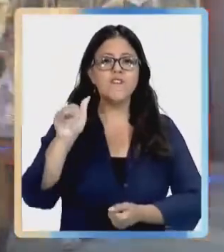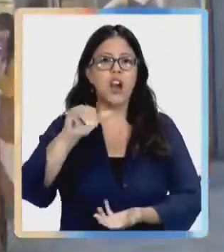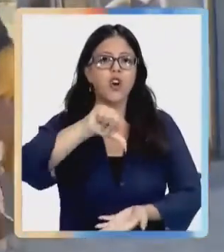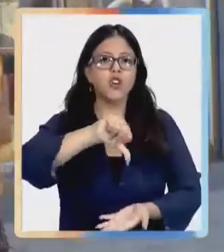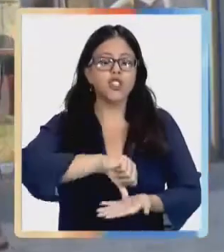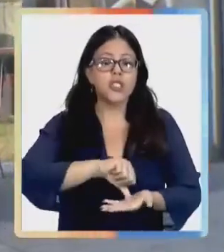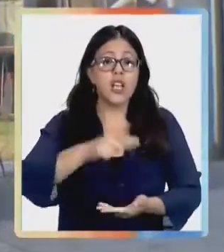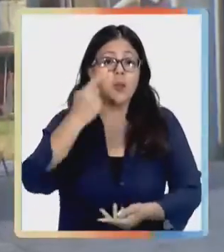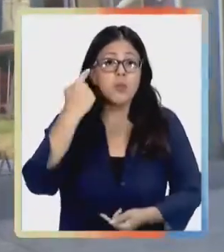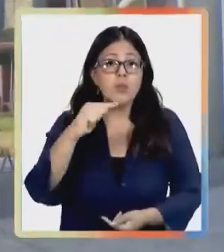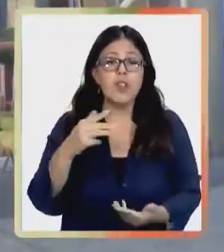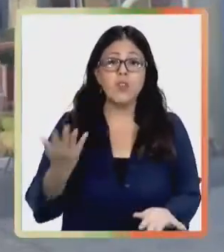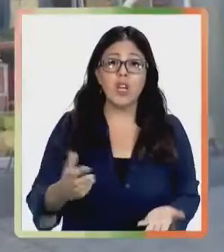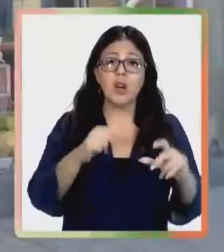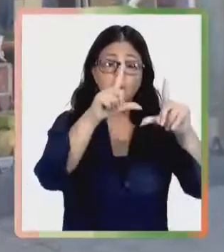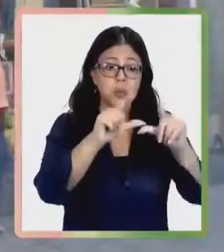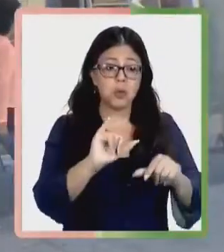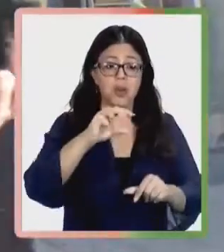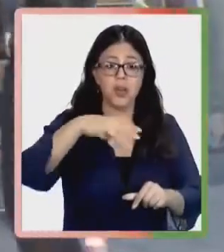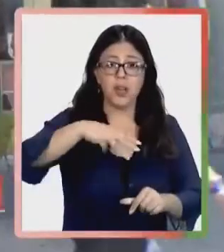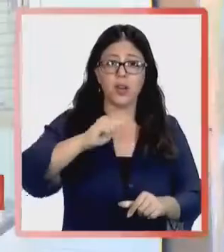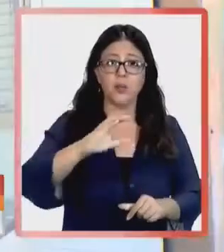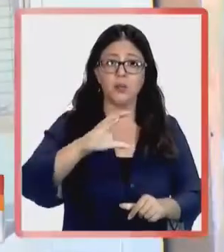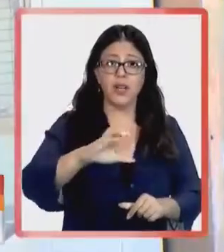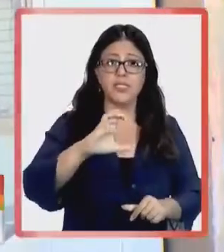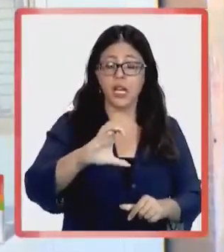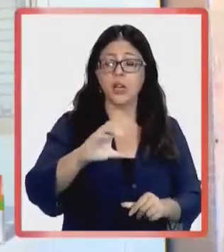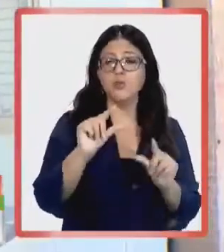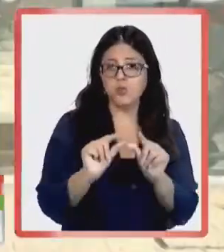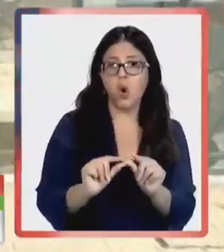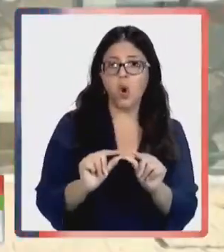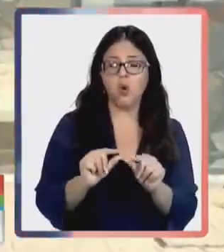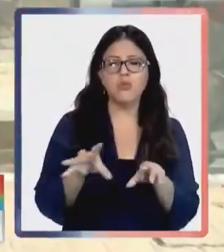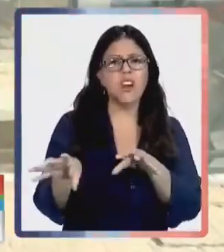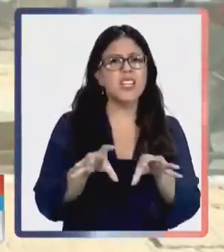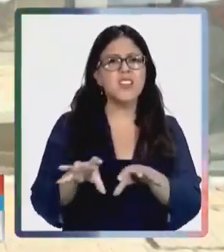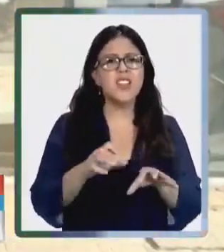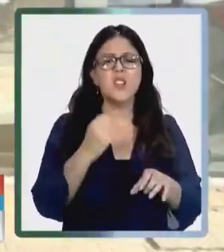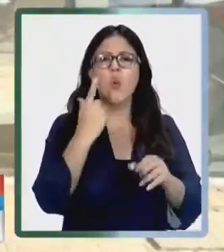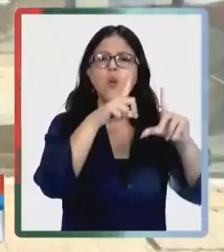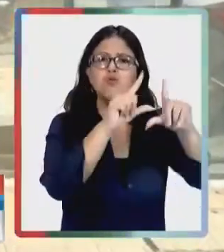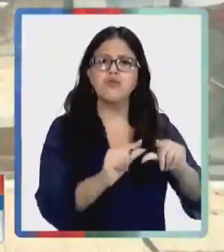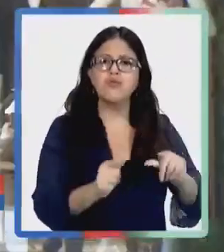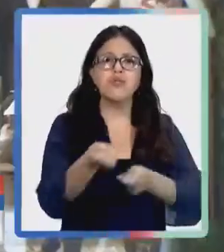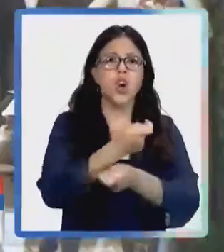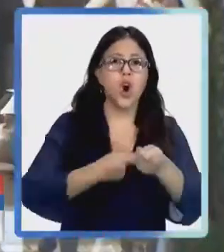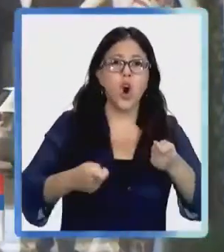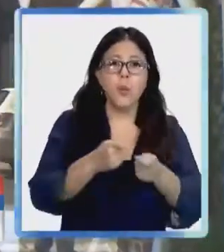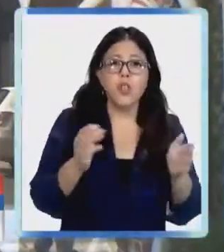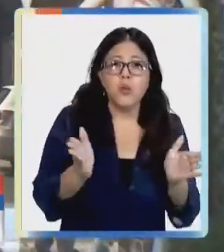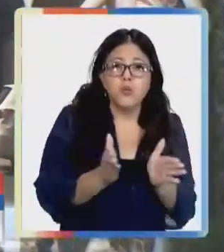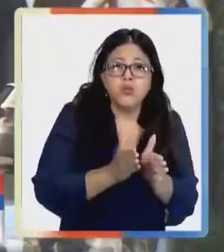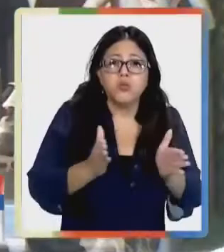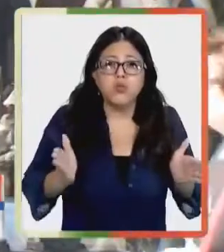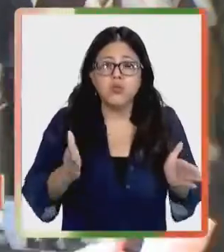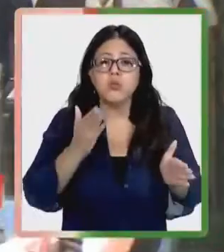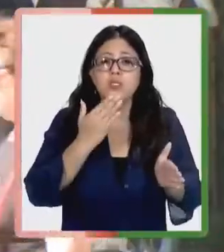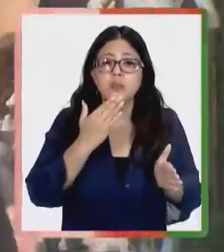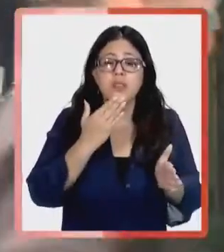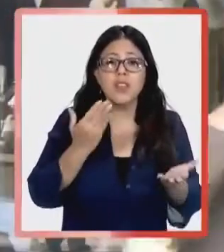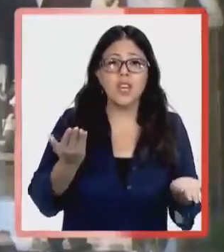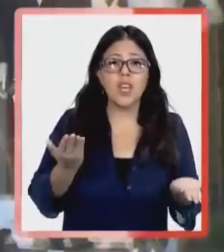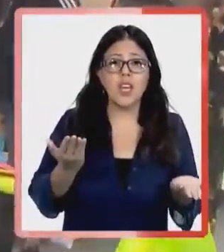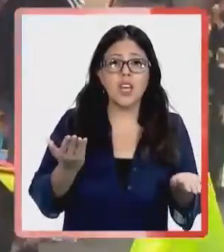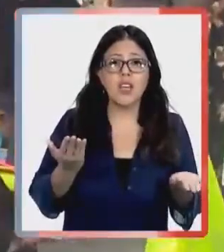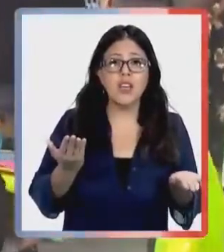por el Banco Central, pero en definitiva la caída del IMASEC fue de 1,2%. ¿Qué actividades caen? El comercio minorista y mayorista y en